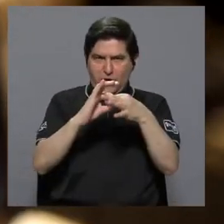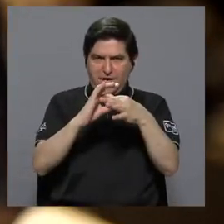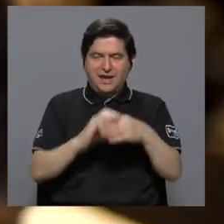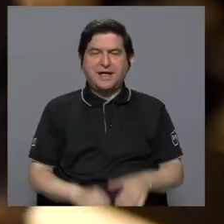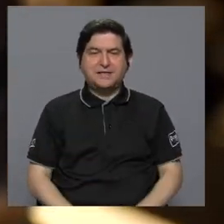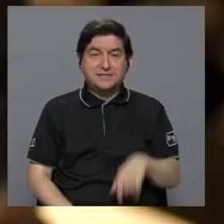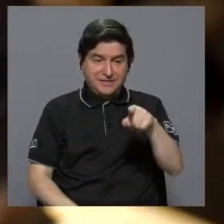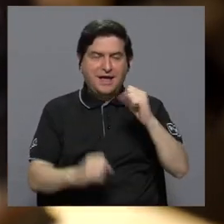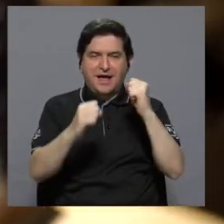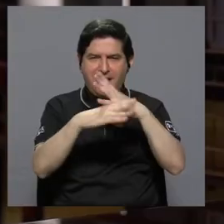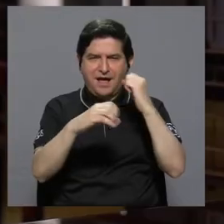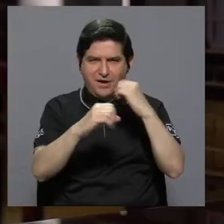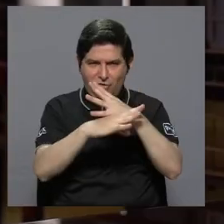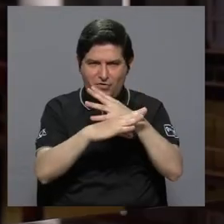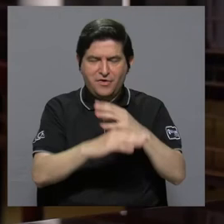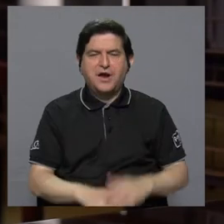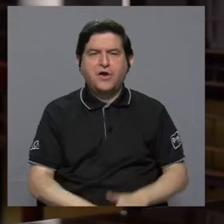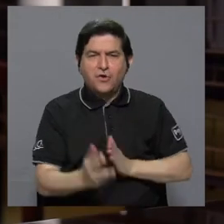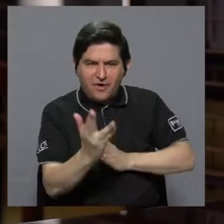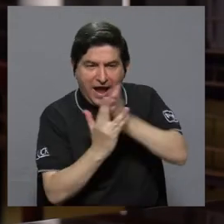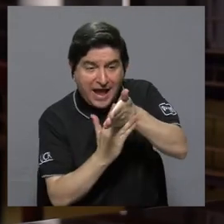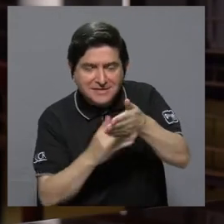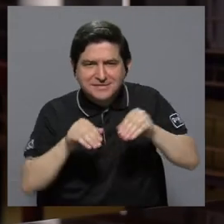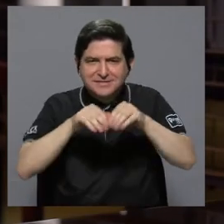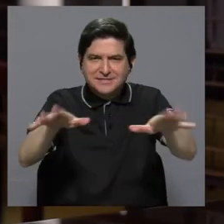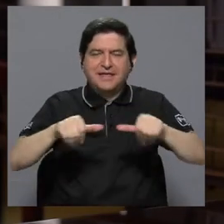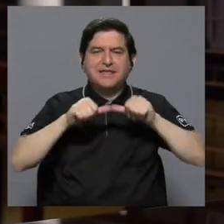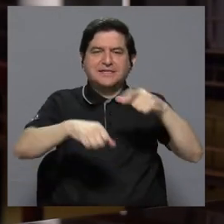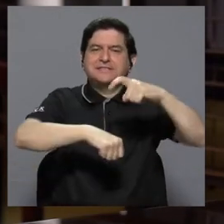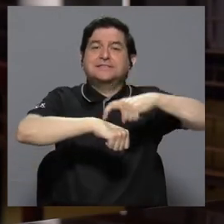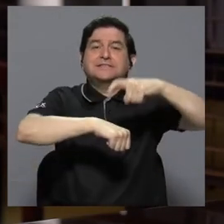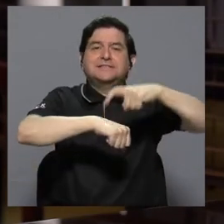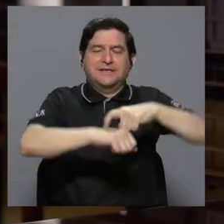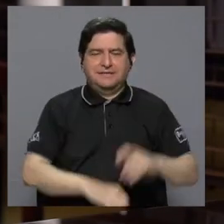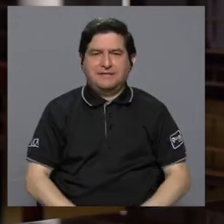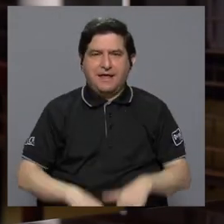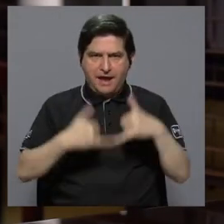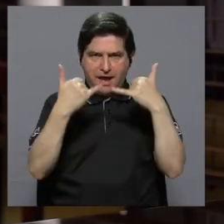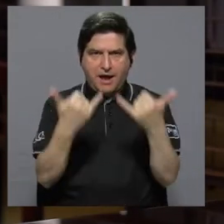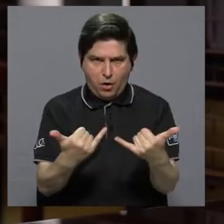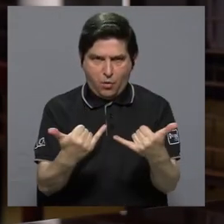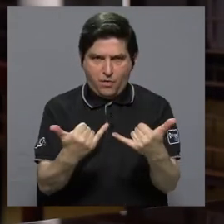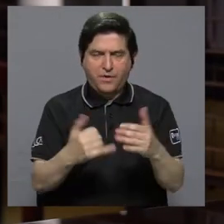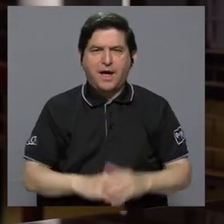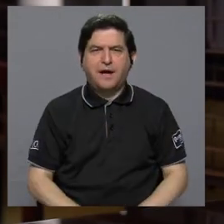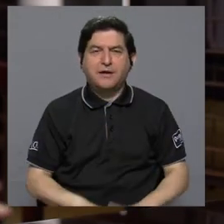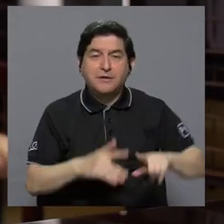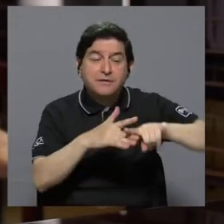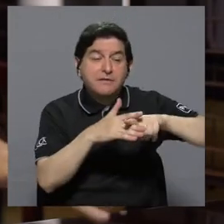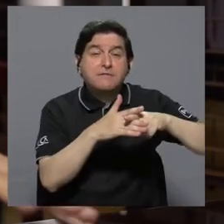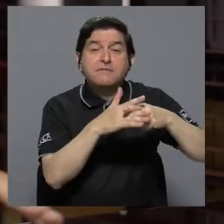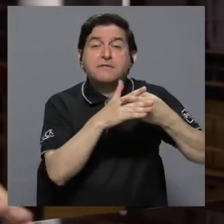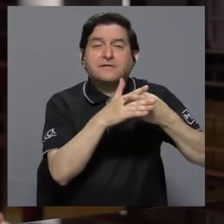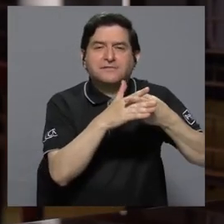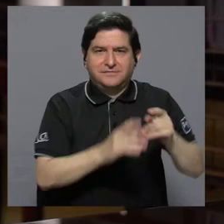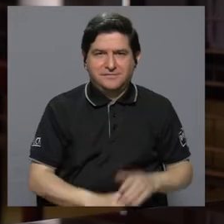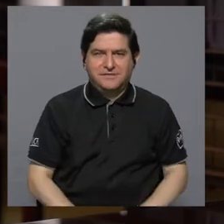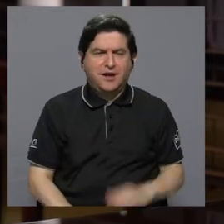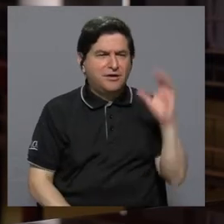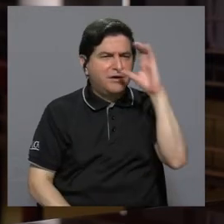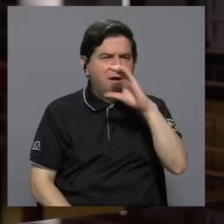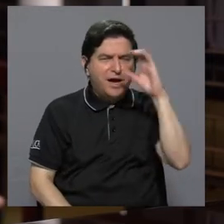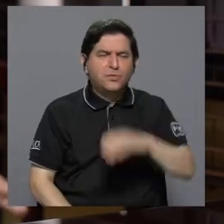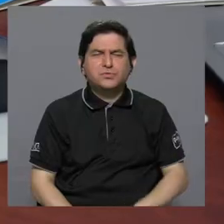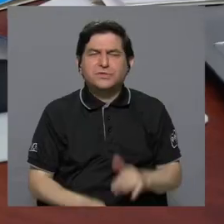ese correo electrónico y penetra en la red, viene la siguiente fase. La siguiente fase es la de empezar a